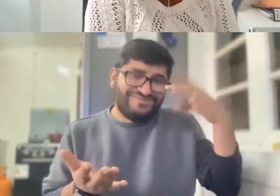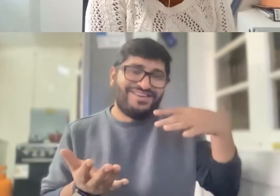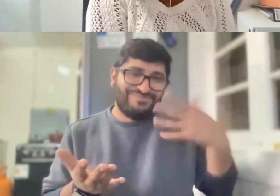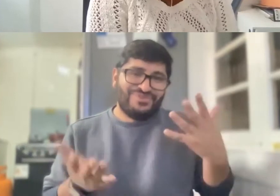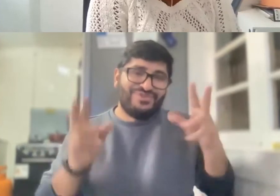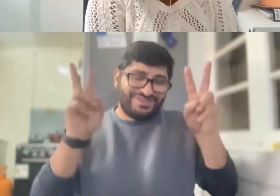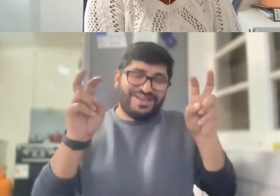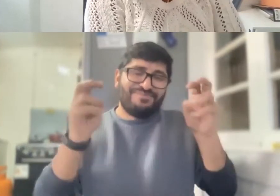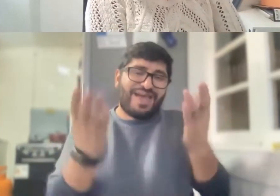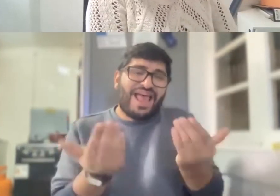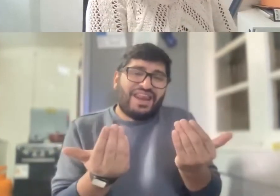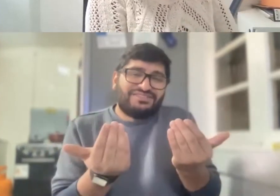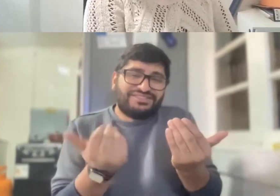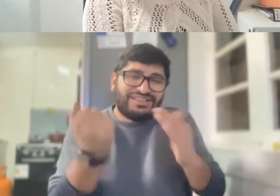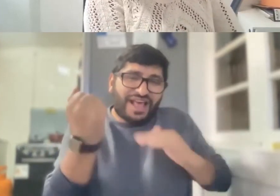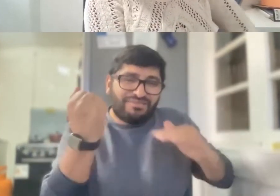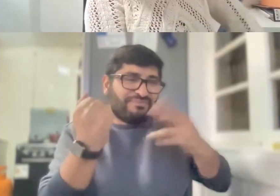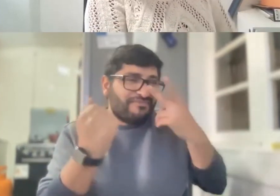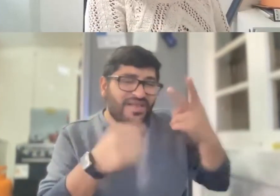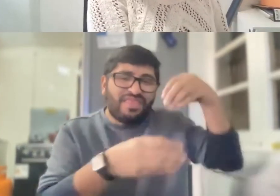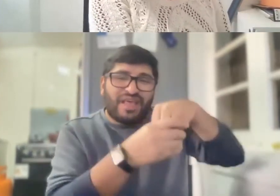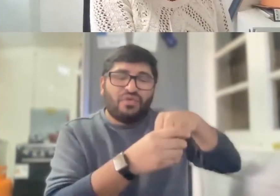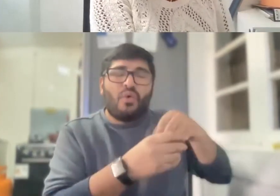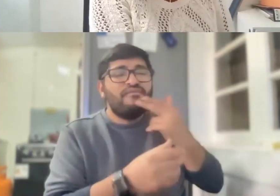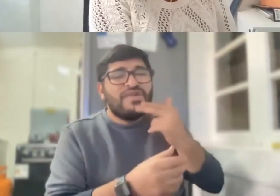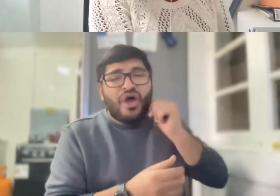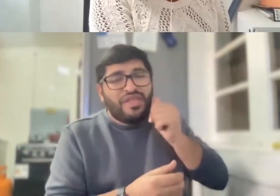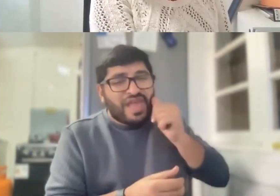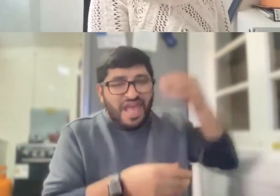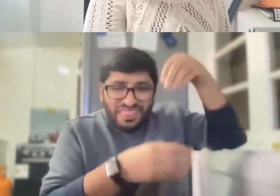ejemplo, además, claro, dice Rodrigo, dice, yo soy profesor sordo,